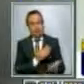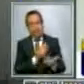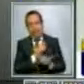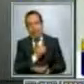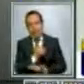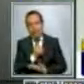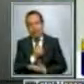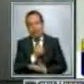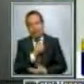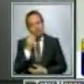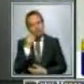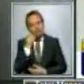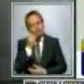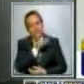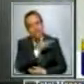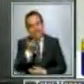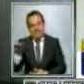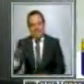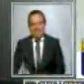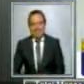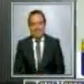dado un beso para tod